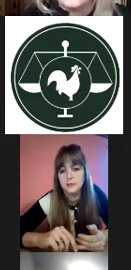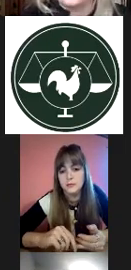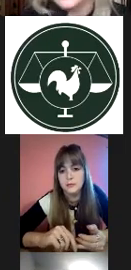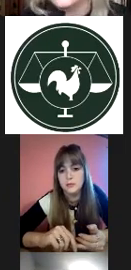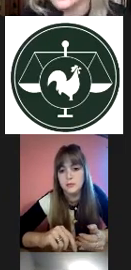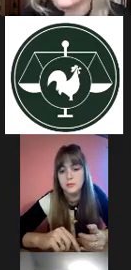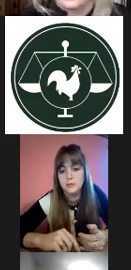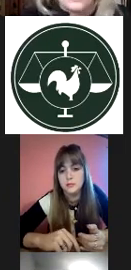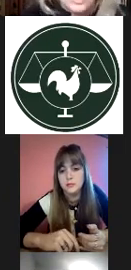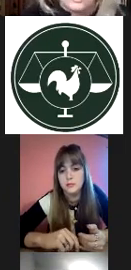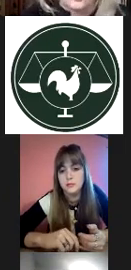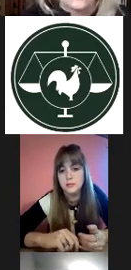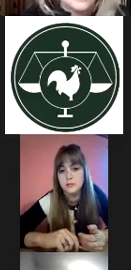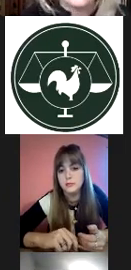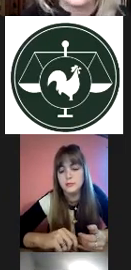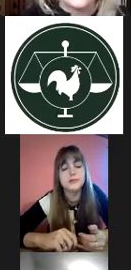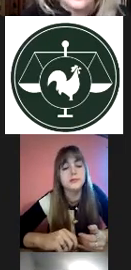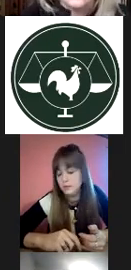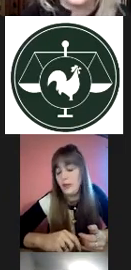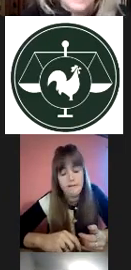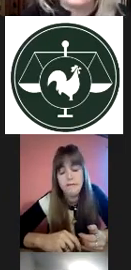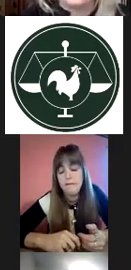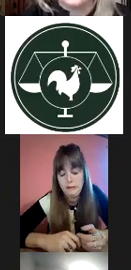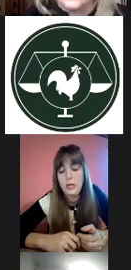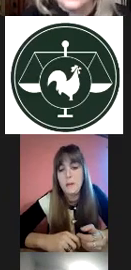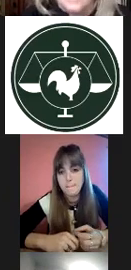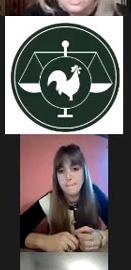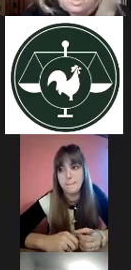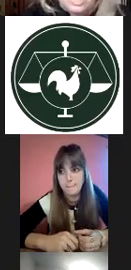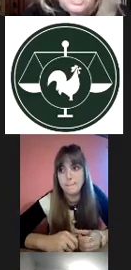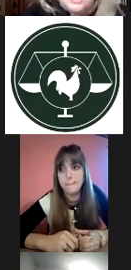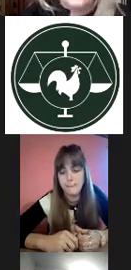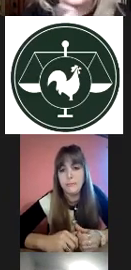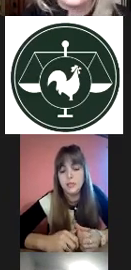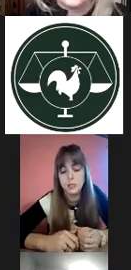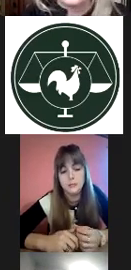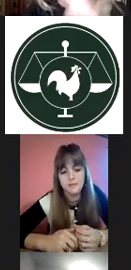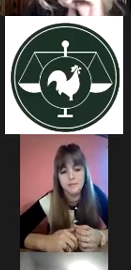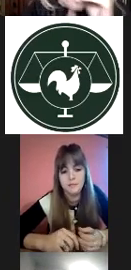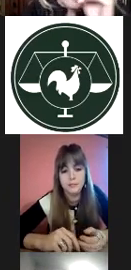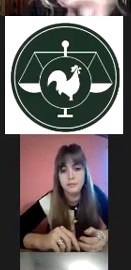tiene menopausia como la mujer, con lo cual hasta el final de sus días puede seguir pariendo. Ese es el